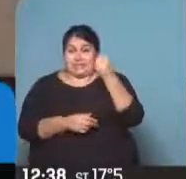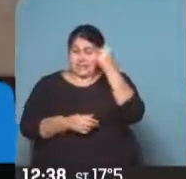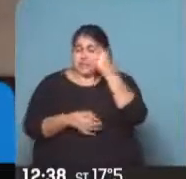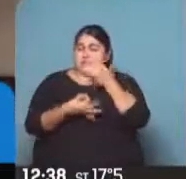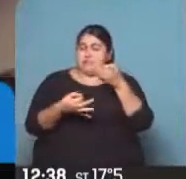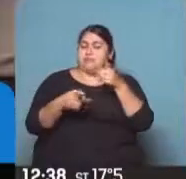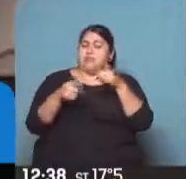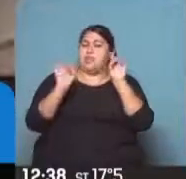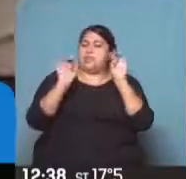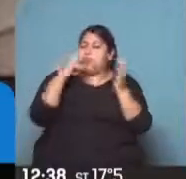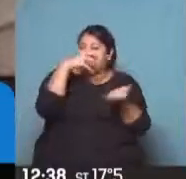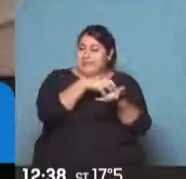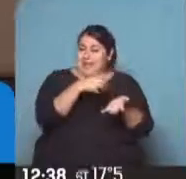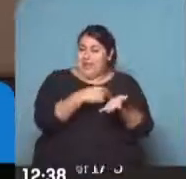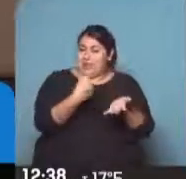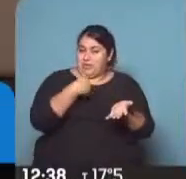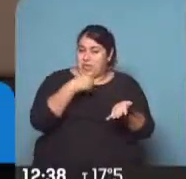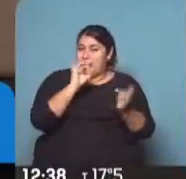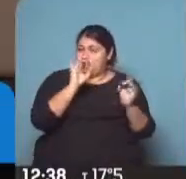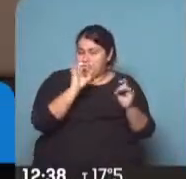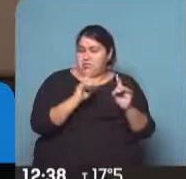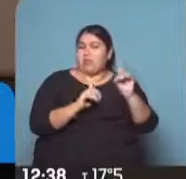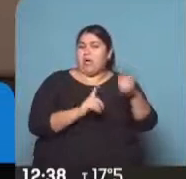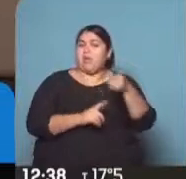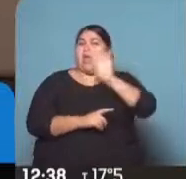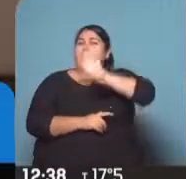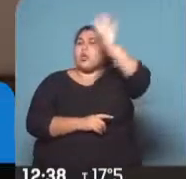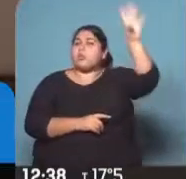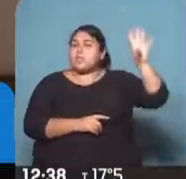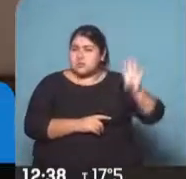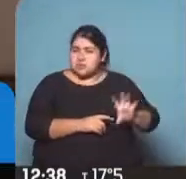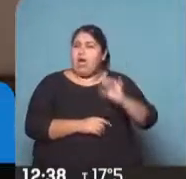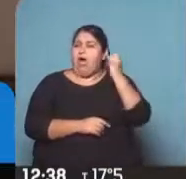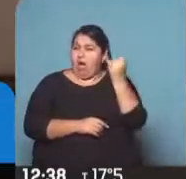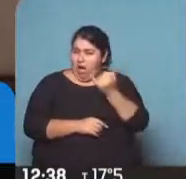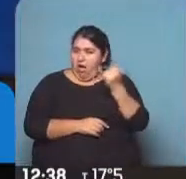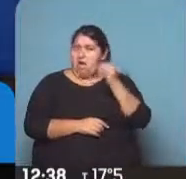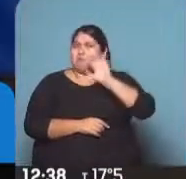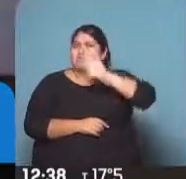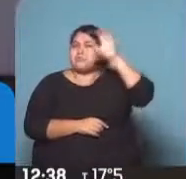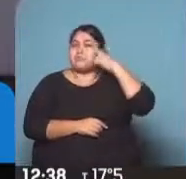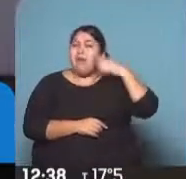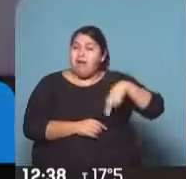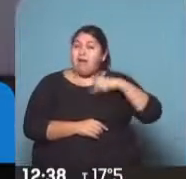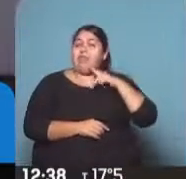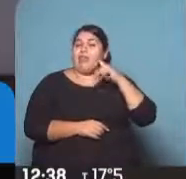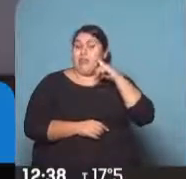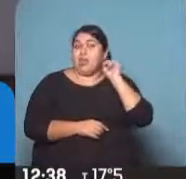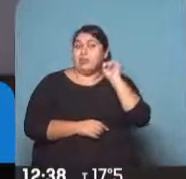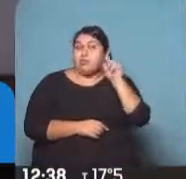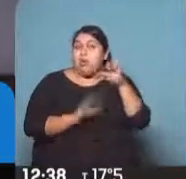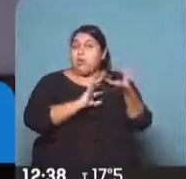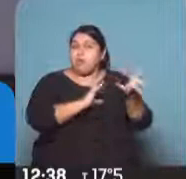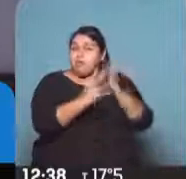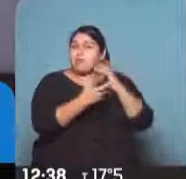tenemos acá en capital federal sino tenemos en todas las provincias de la argentina sedes del inti que su foco es